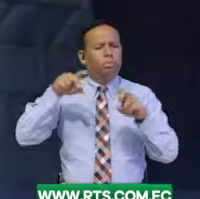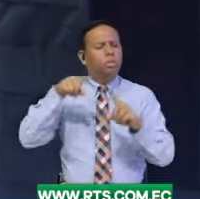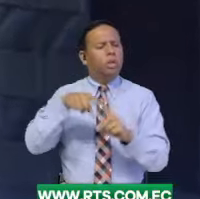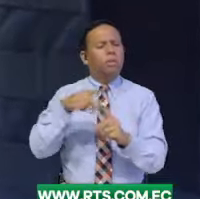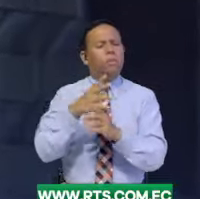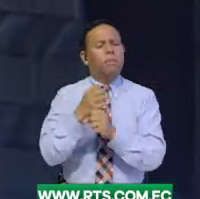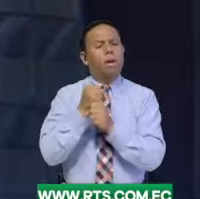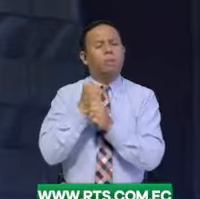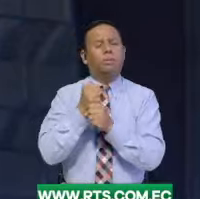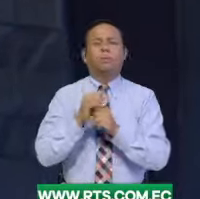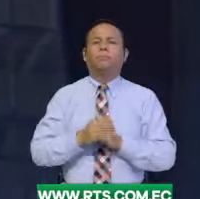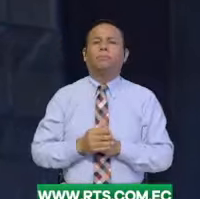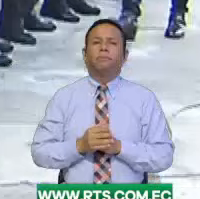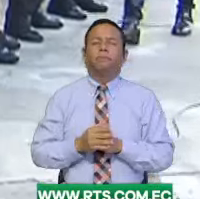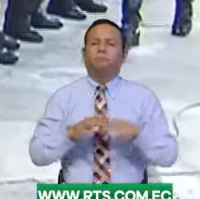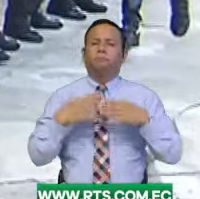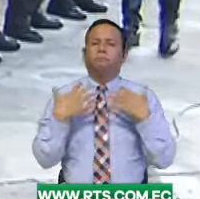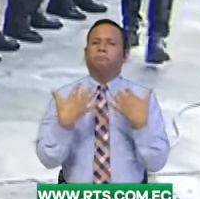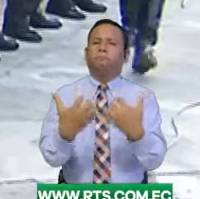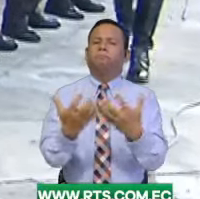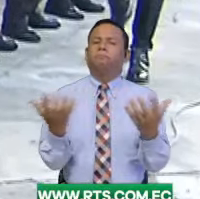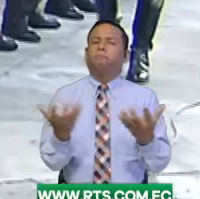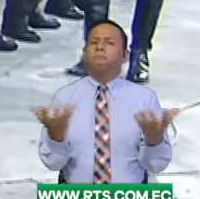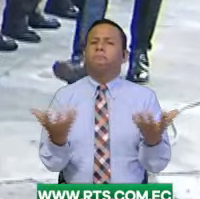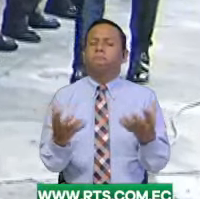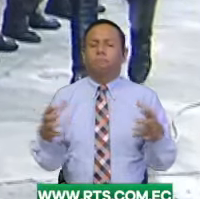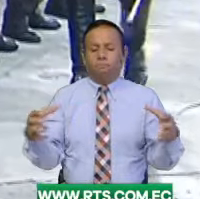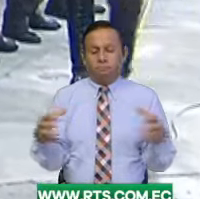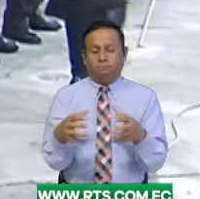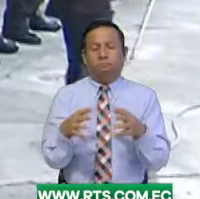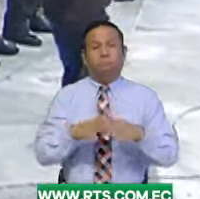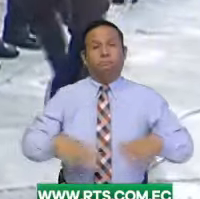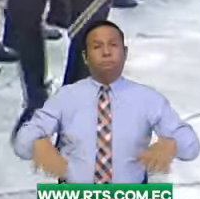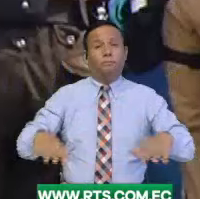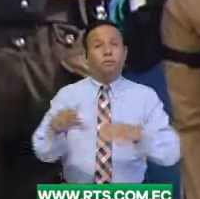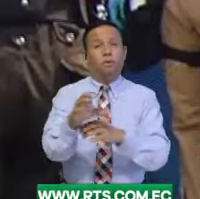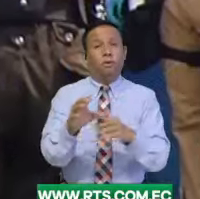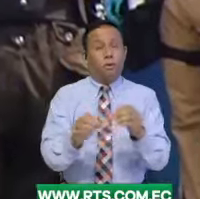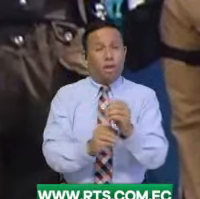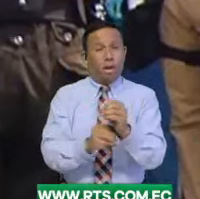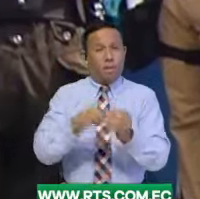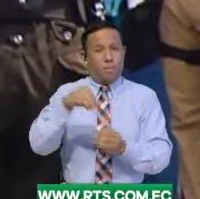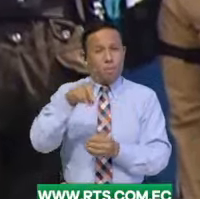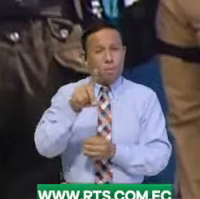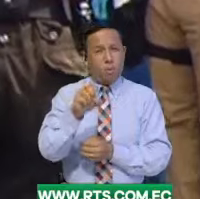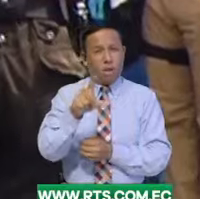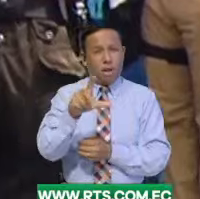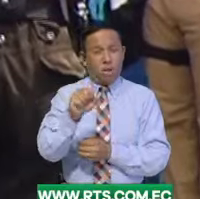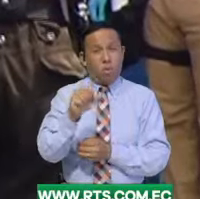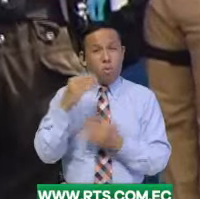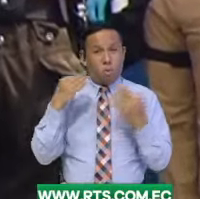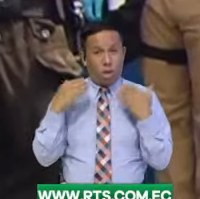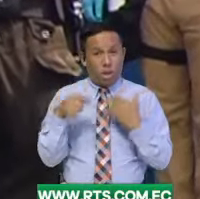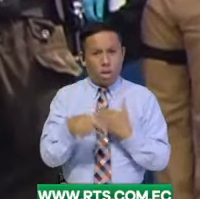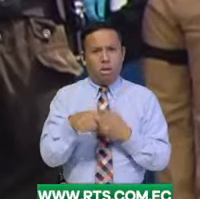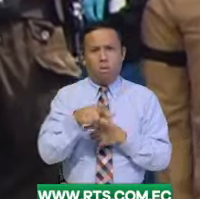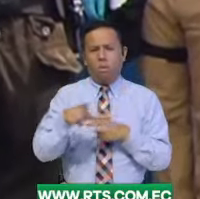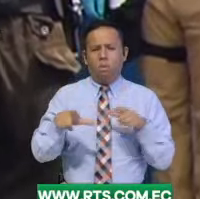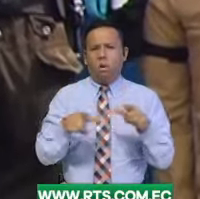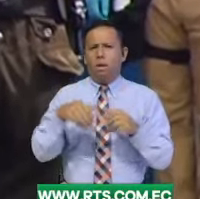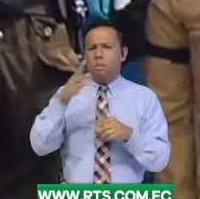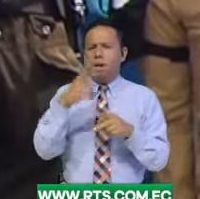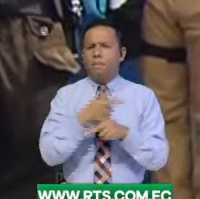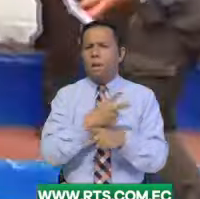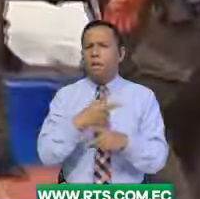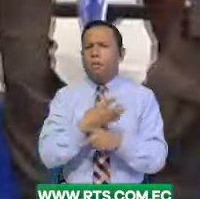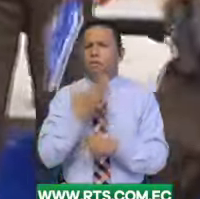La ceremonia de entrega se llevó a cabo en los patios del cuartel modelo de Guayaquil, una de las urbes con mayor problemática en